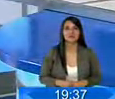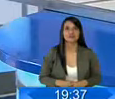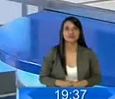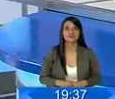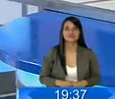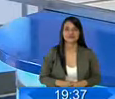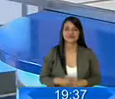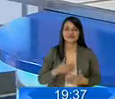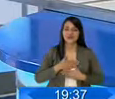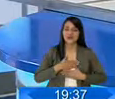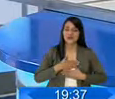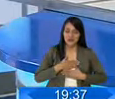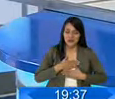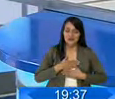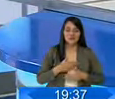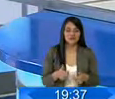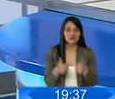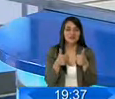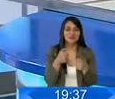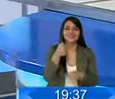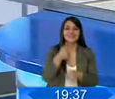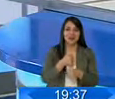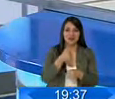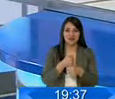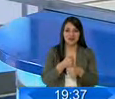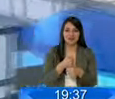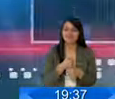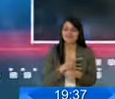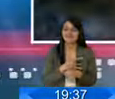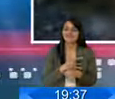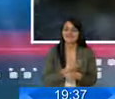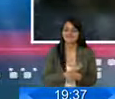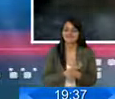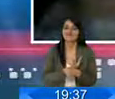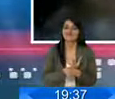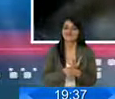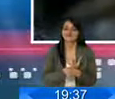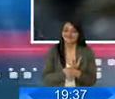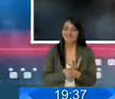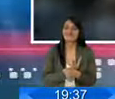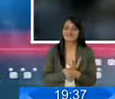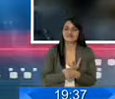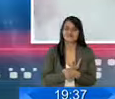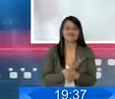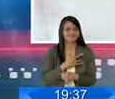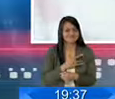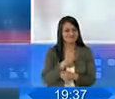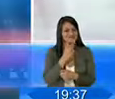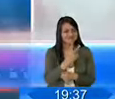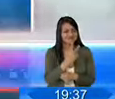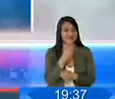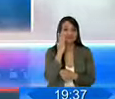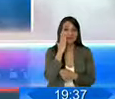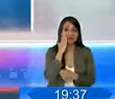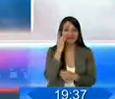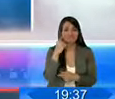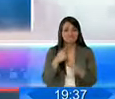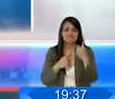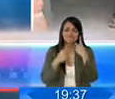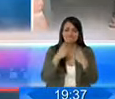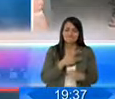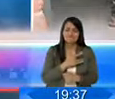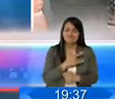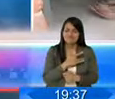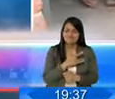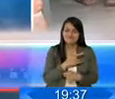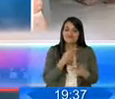Grandes satisfacciones de este trabajo que tenemos, nos llena el corazón inmensamente, nos conmueve ver las lágrimas de la mamá de Michael y por